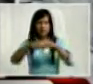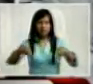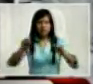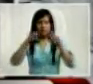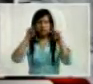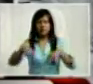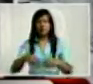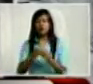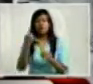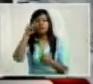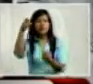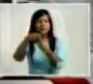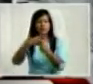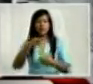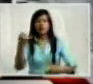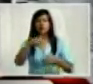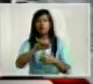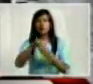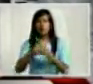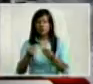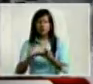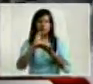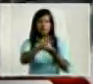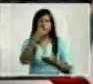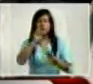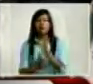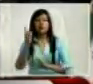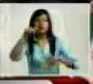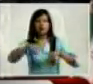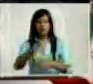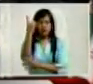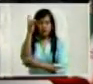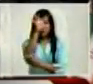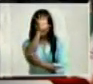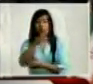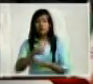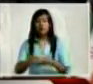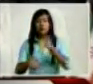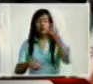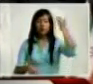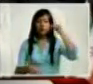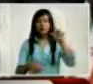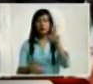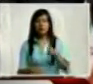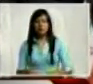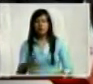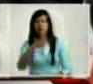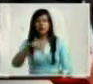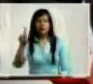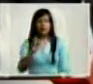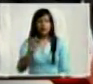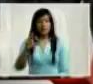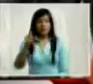asuntos energéticos y de inversión en proyectos de minería y desarrollo en nuestro país. Los gobiernos de La Paz y de Teherán suscribirán